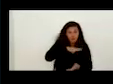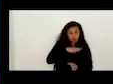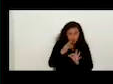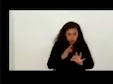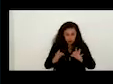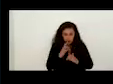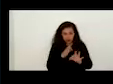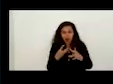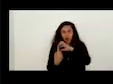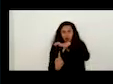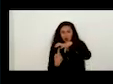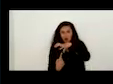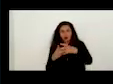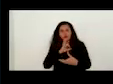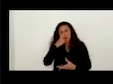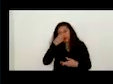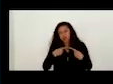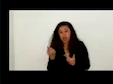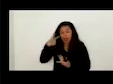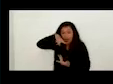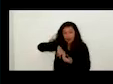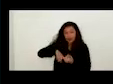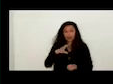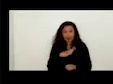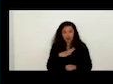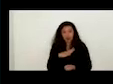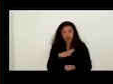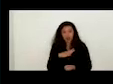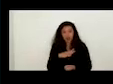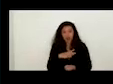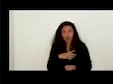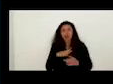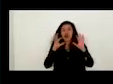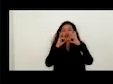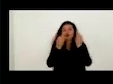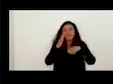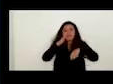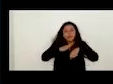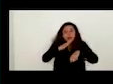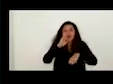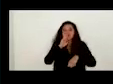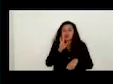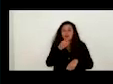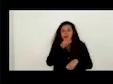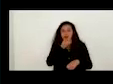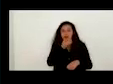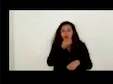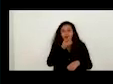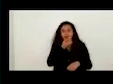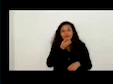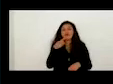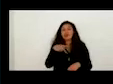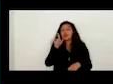hongo que pueda estar presente en una persona de una forma mucho más adecuada. Pero ¿qué se vio también durante estos